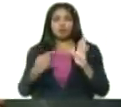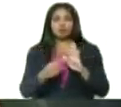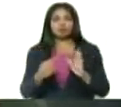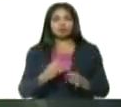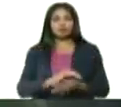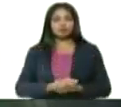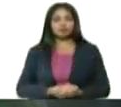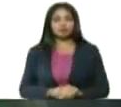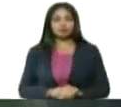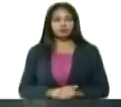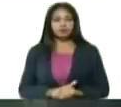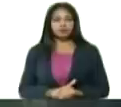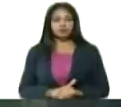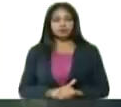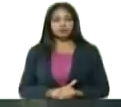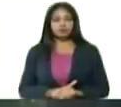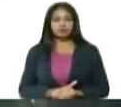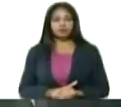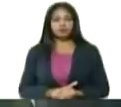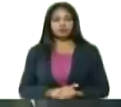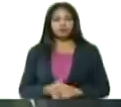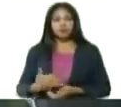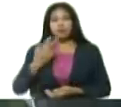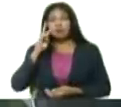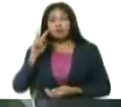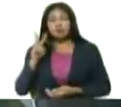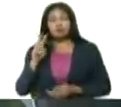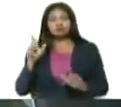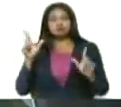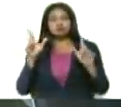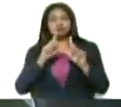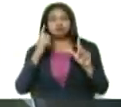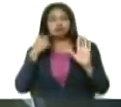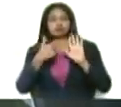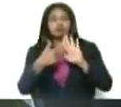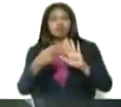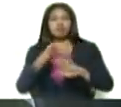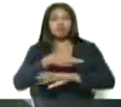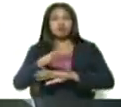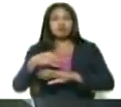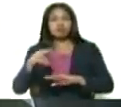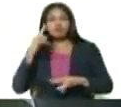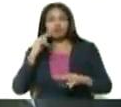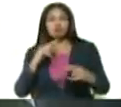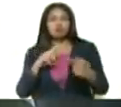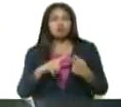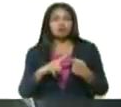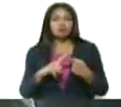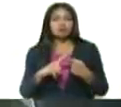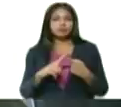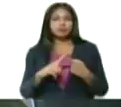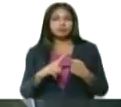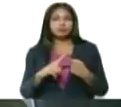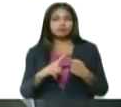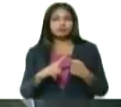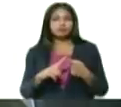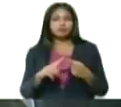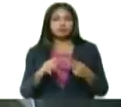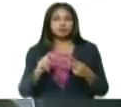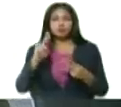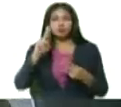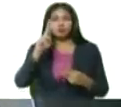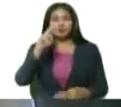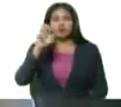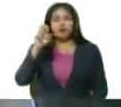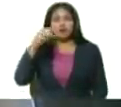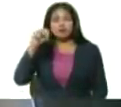100%. Podemos ver las imágenes de los municipios Bolívar, Pedro María Ureña, donde